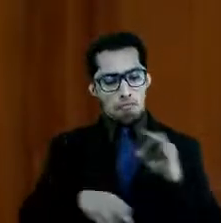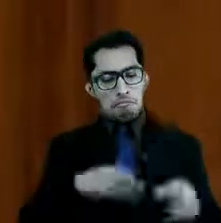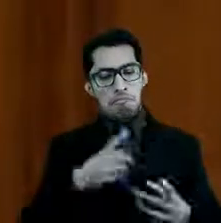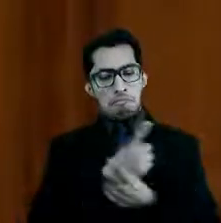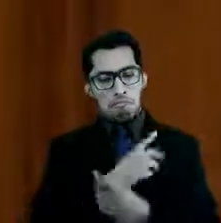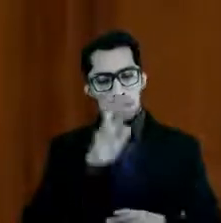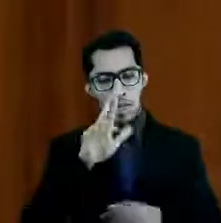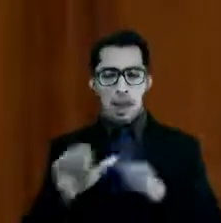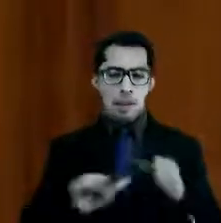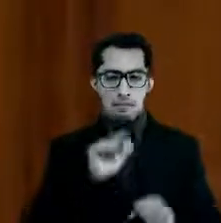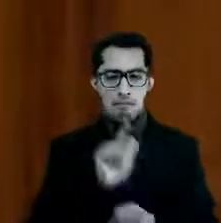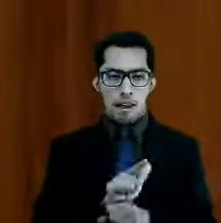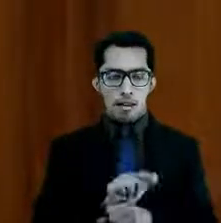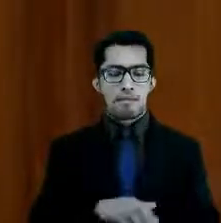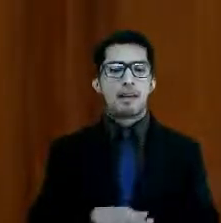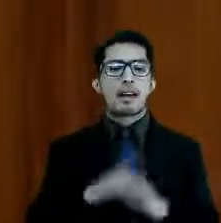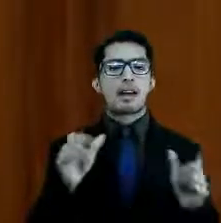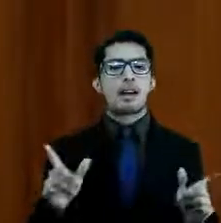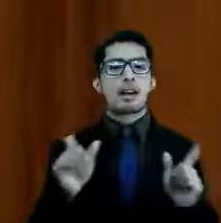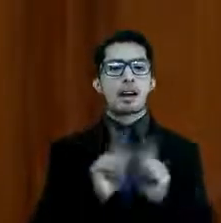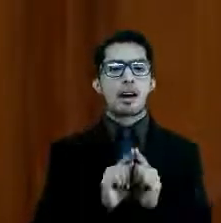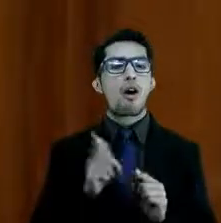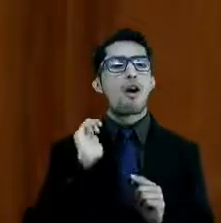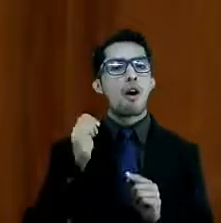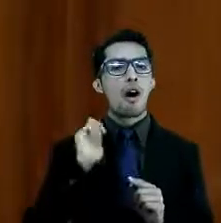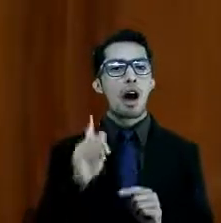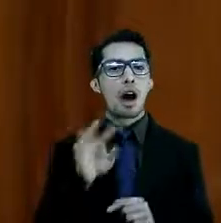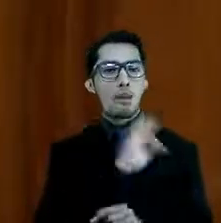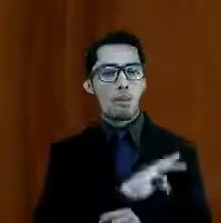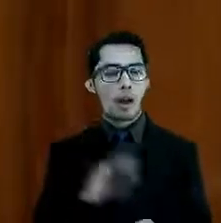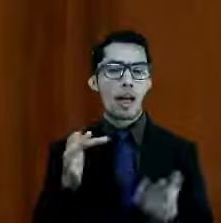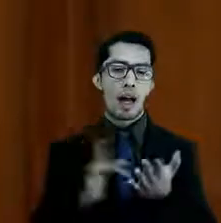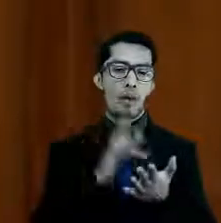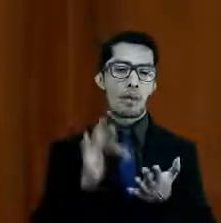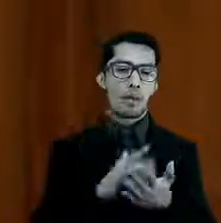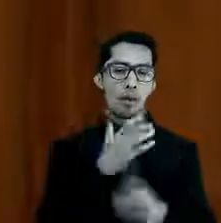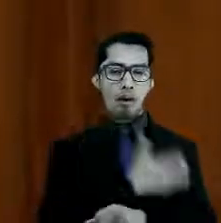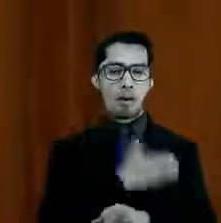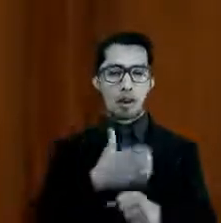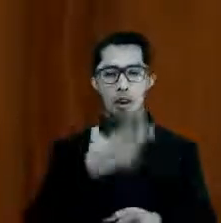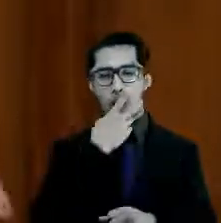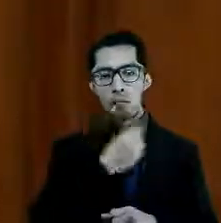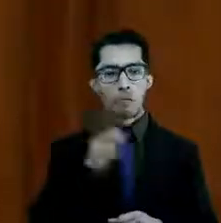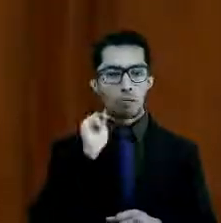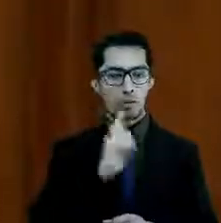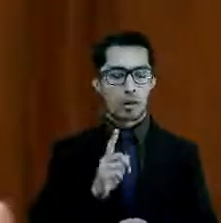respetuoso. Sería cuánto, ojalá pueda contar con su apoyo, compañeras y compañeros.